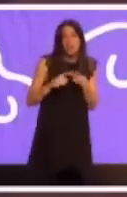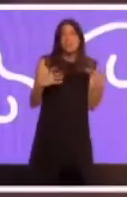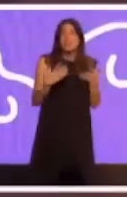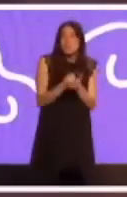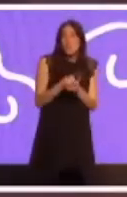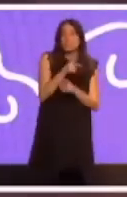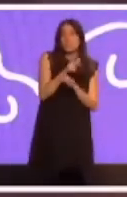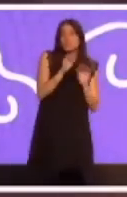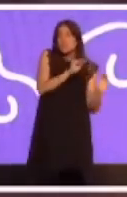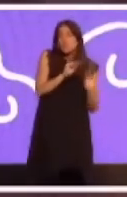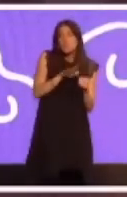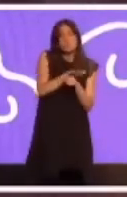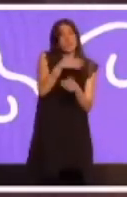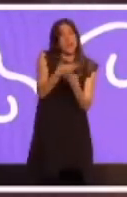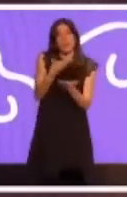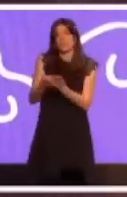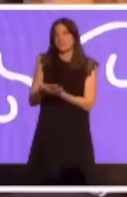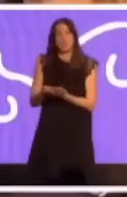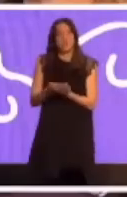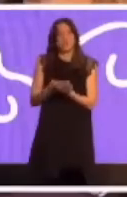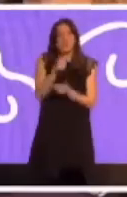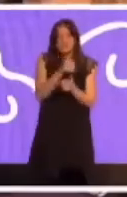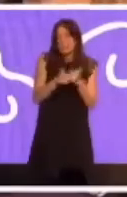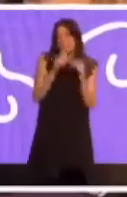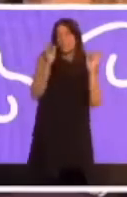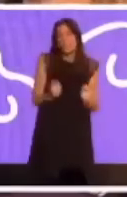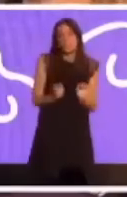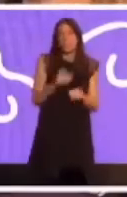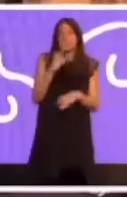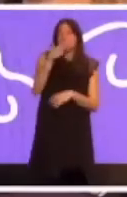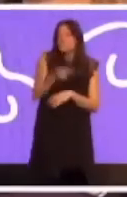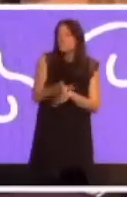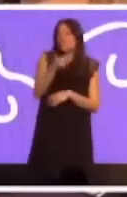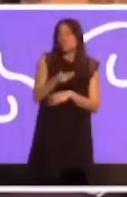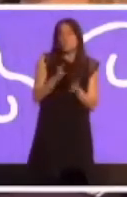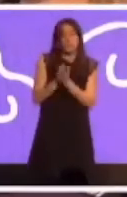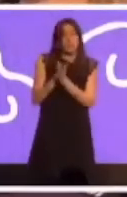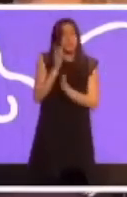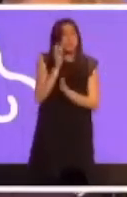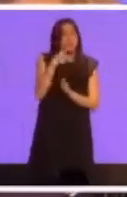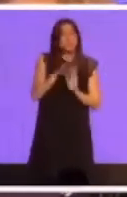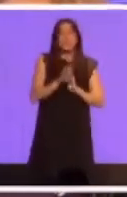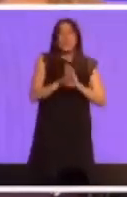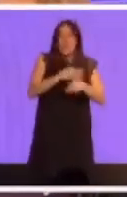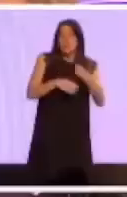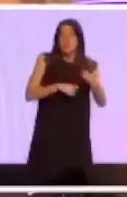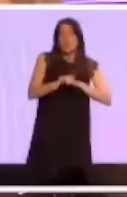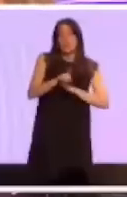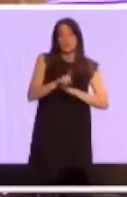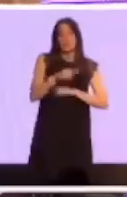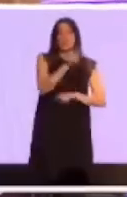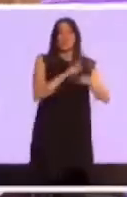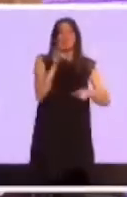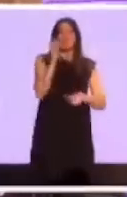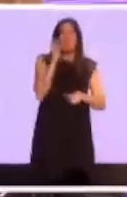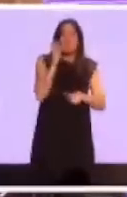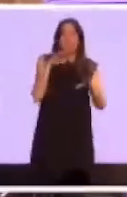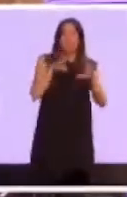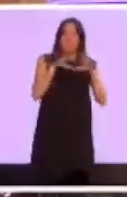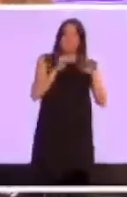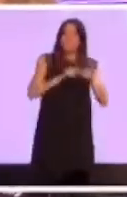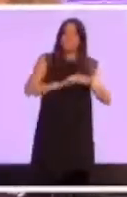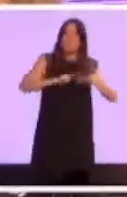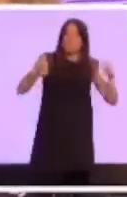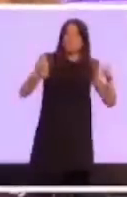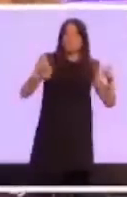todos sus derechos garantizados es muy importante compañeras que avancemos en que cada vez haya más mujeres feministas en los